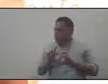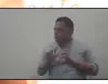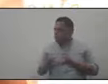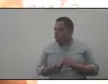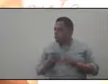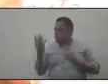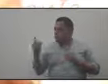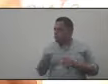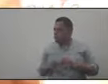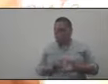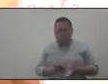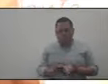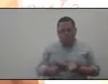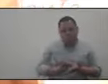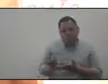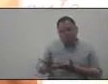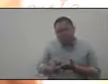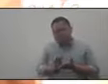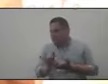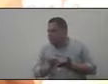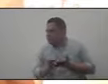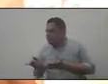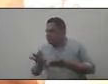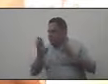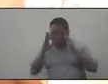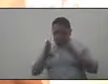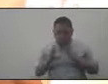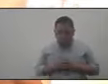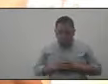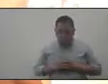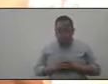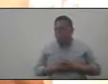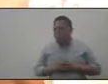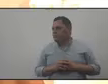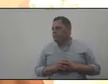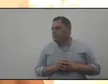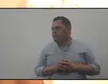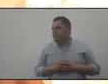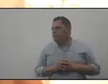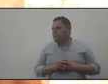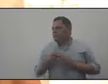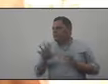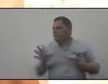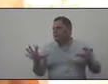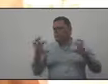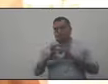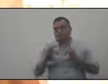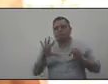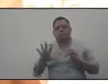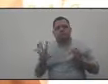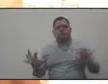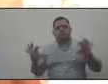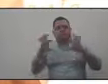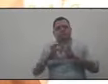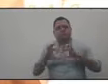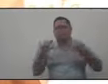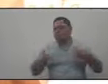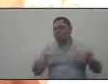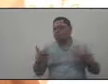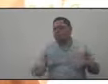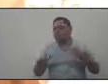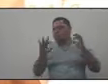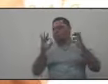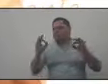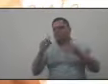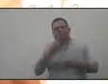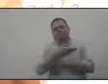números de todo y mandaba un mensajito de pronto por ahí y todo se movía. Sí, sí. Que esa es una de las cualidades de nuestra EPS. Sí, la EPS Capresoca es